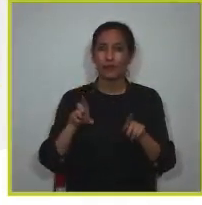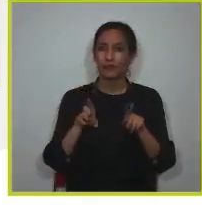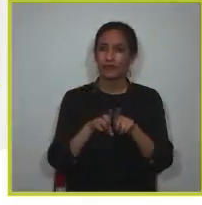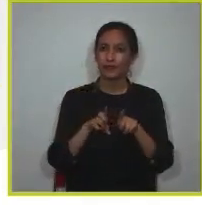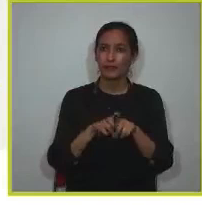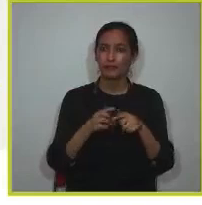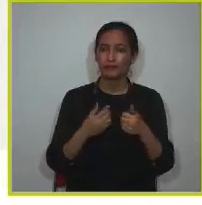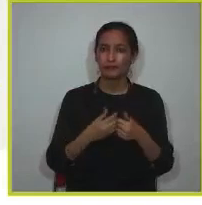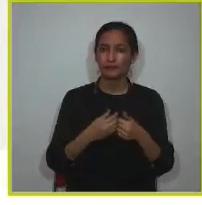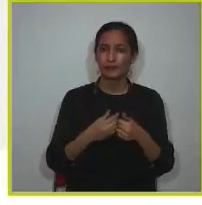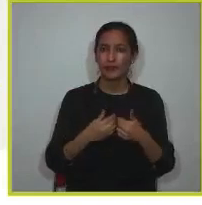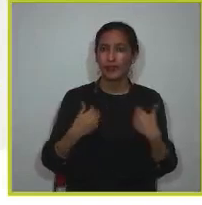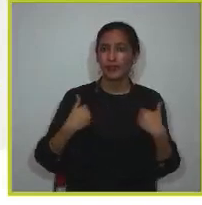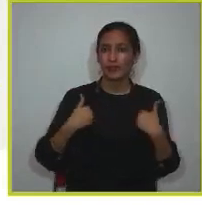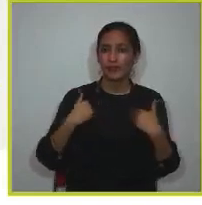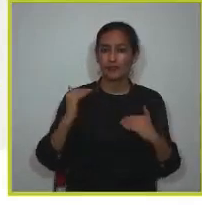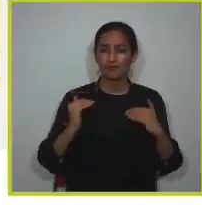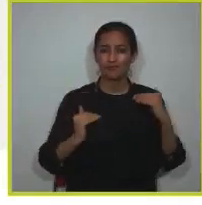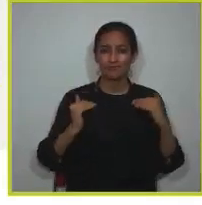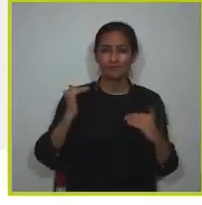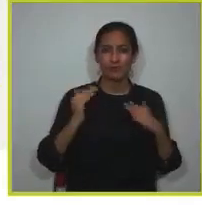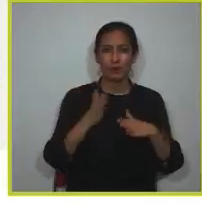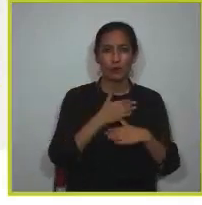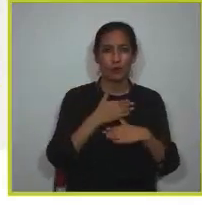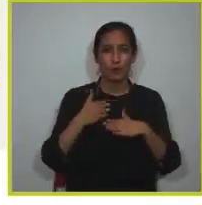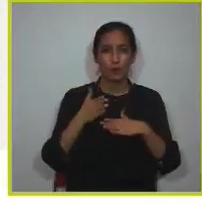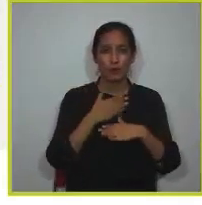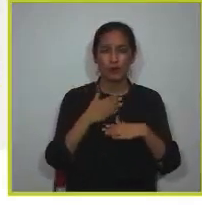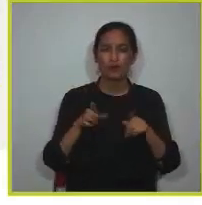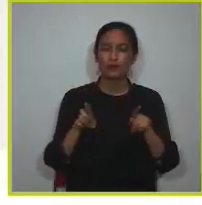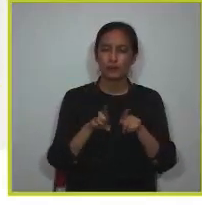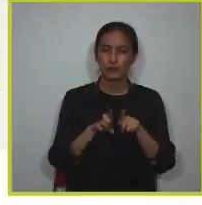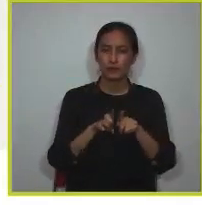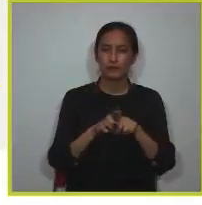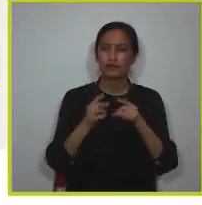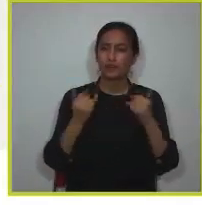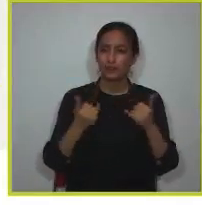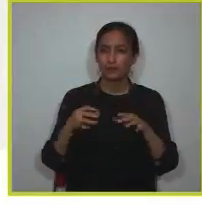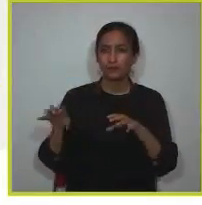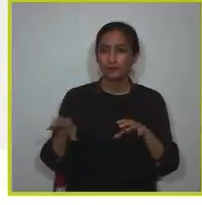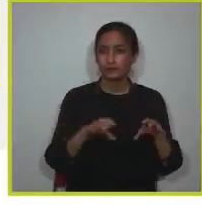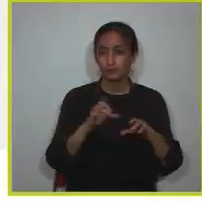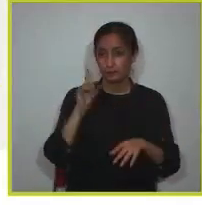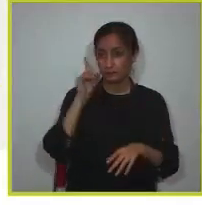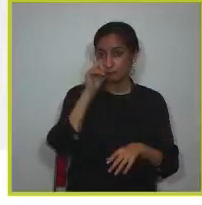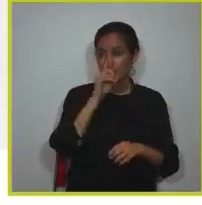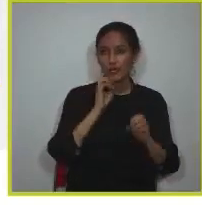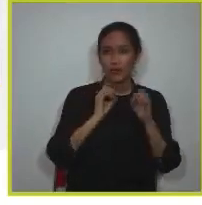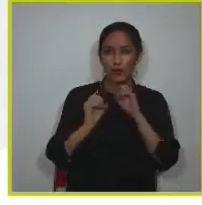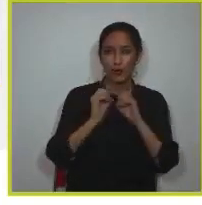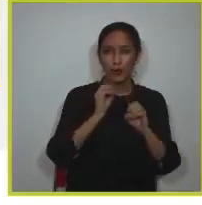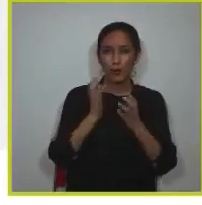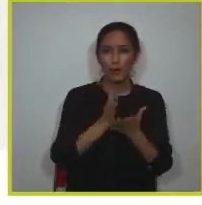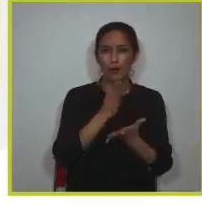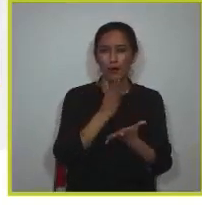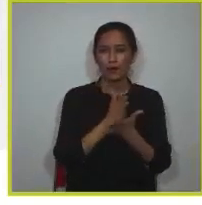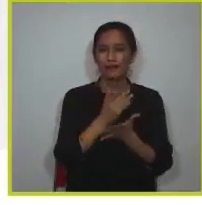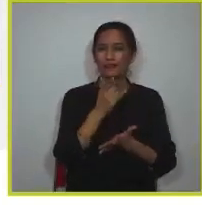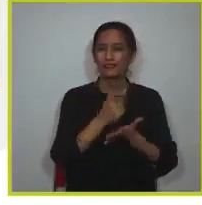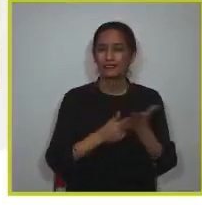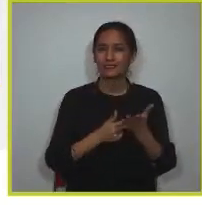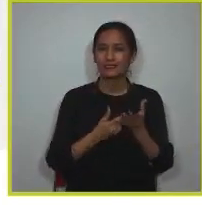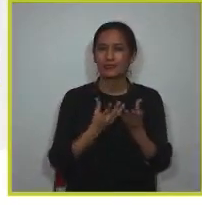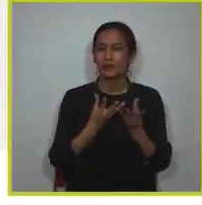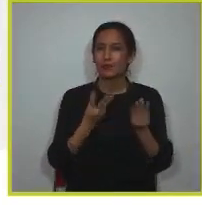que tenemos una competencia compartida y justamente algo que hace más difícil resolver este problema es la